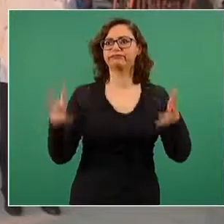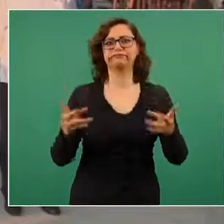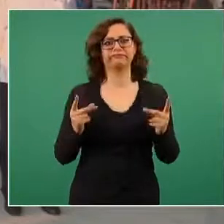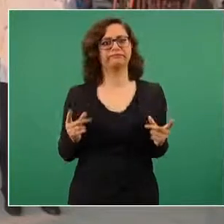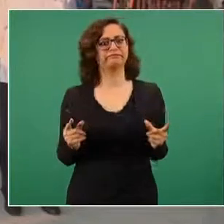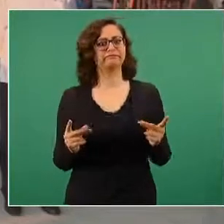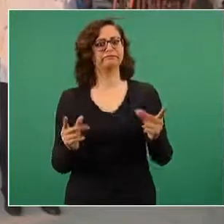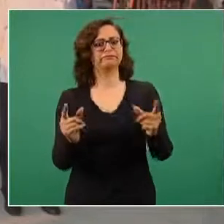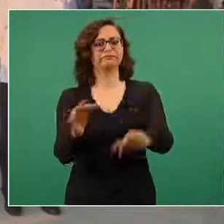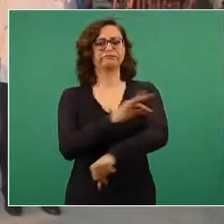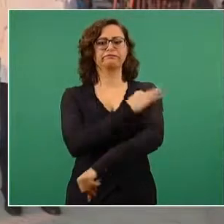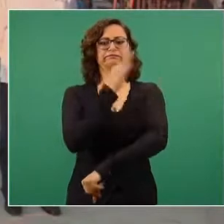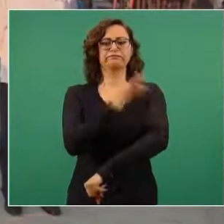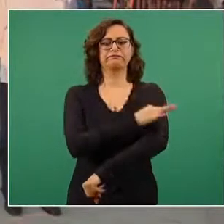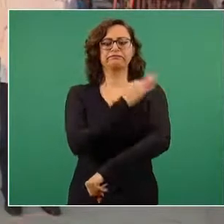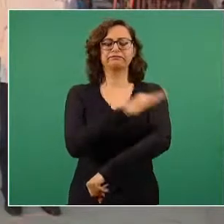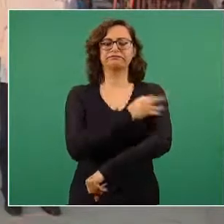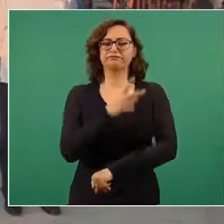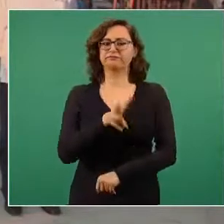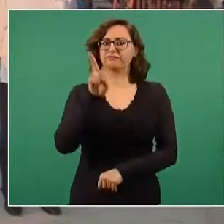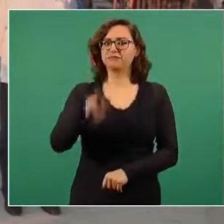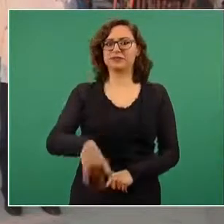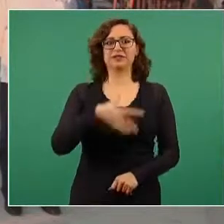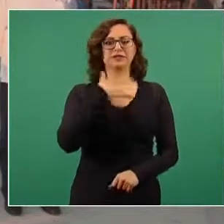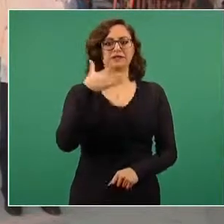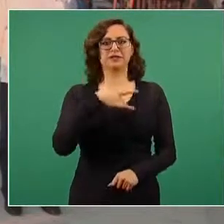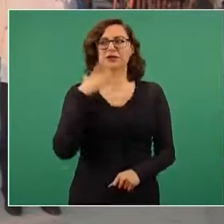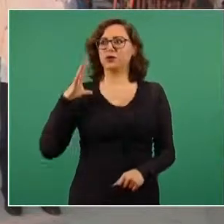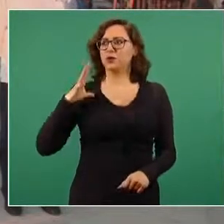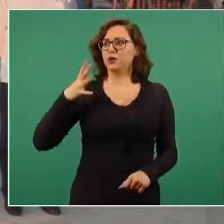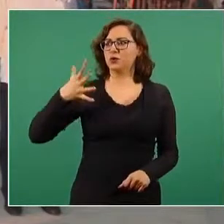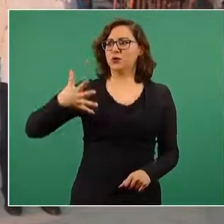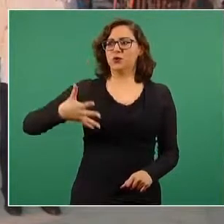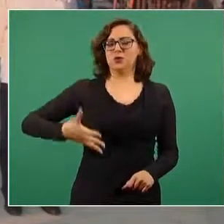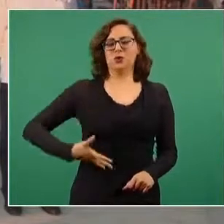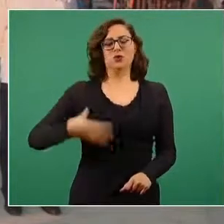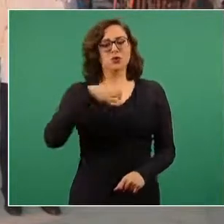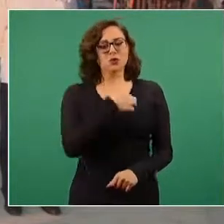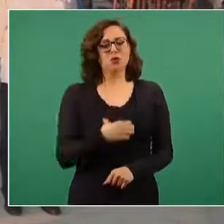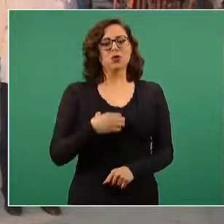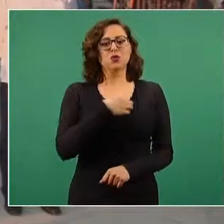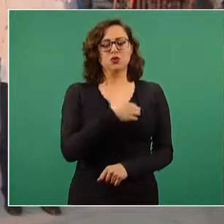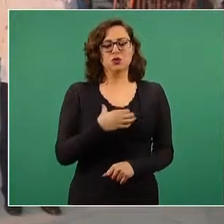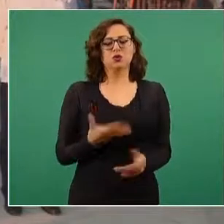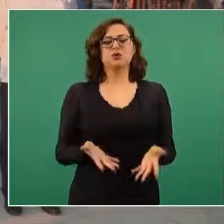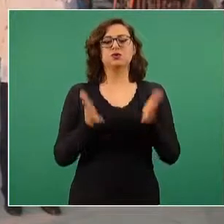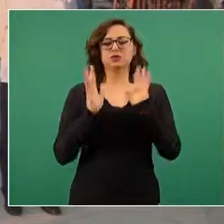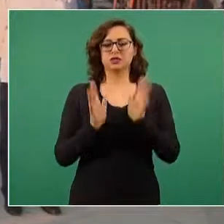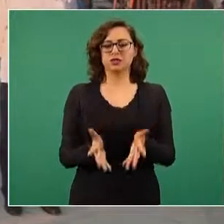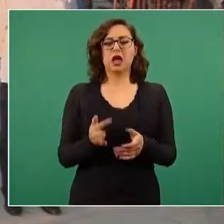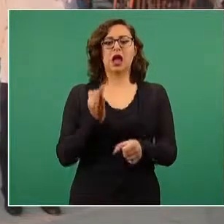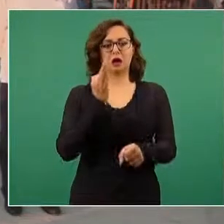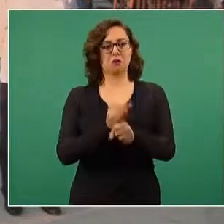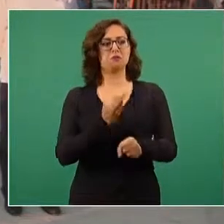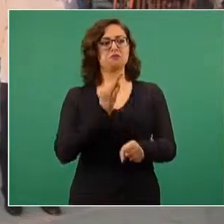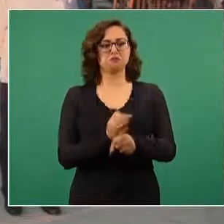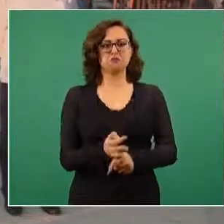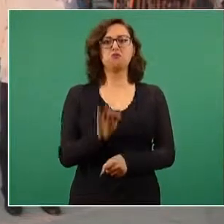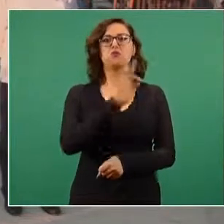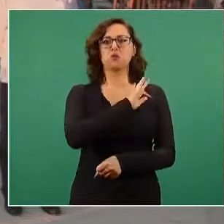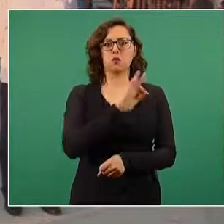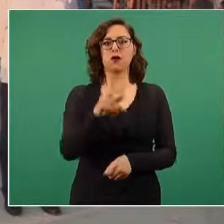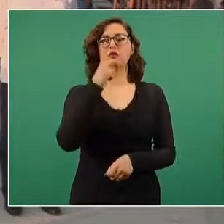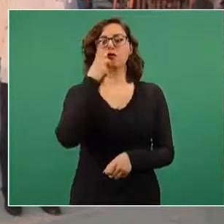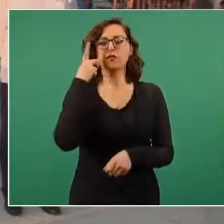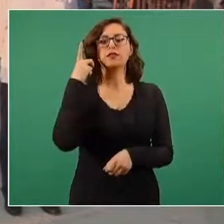de los grandes orgullos, ya a este momento podemos decirlo, hemos logrado que